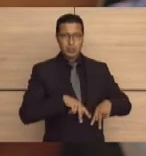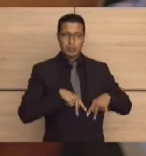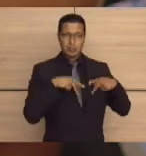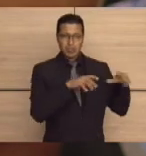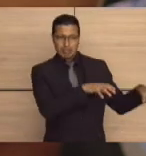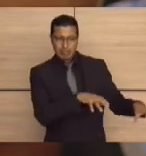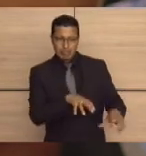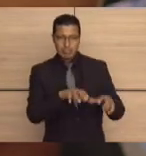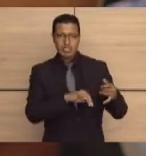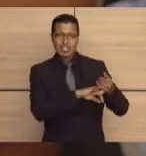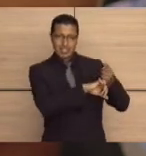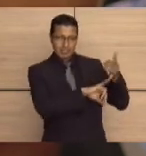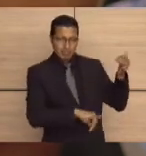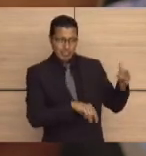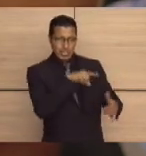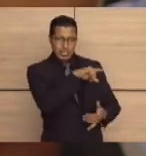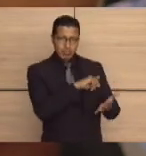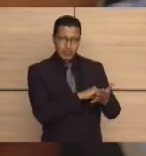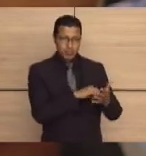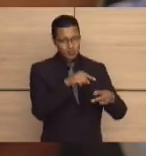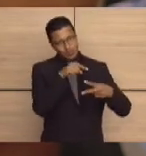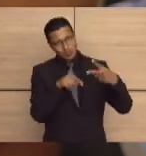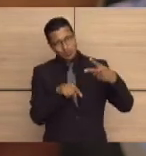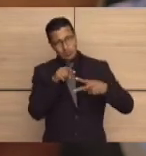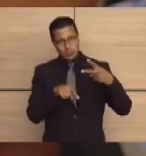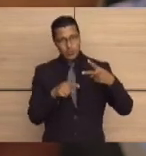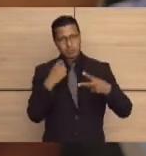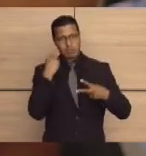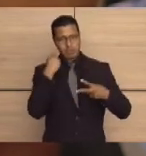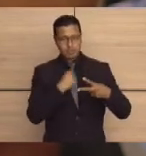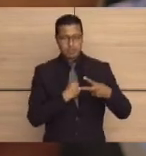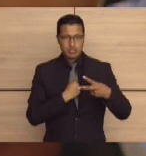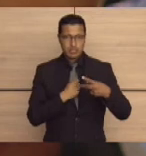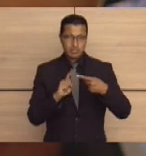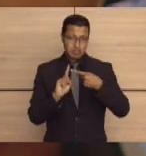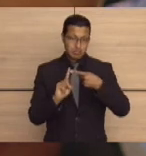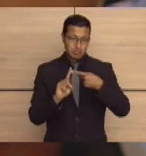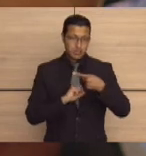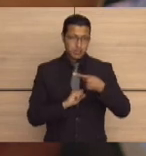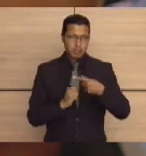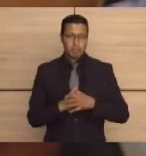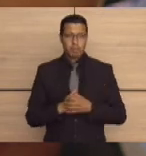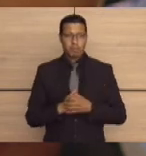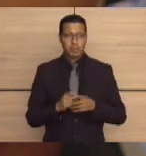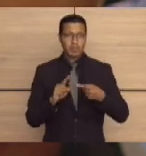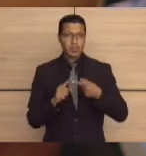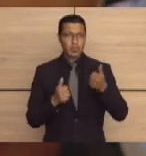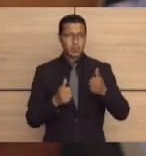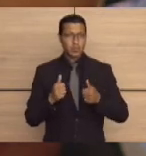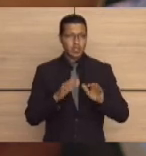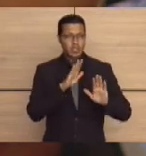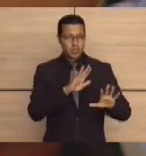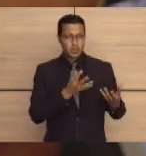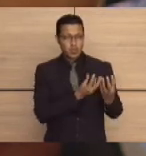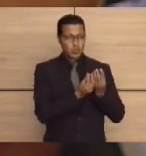de la independencia, y hubo sobre todo dos momentos claves. Un momento en que el Ejército Libertador